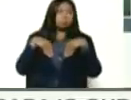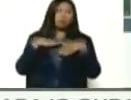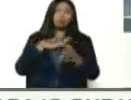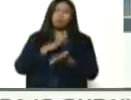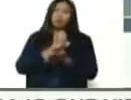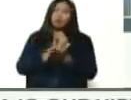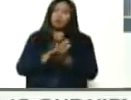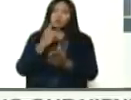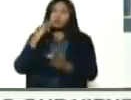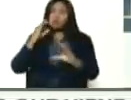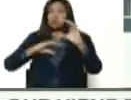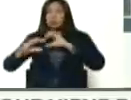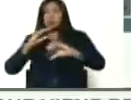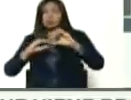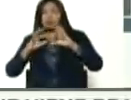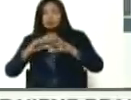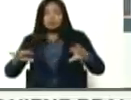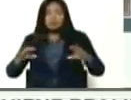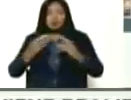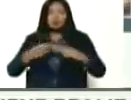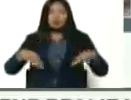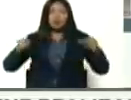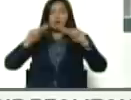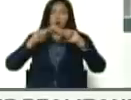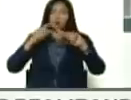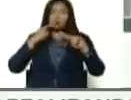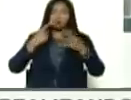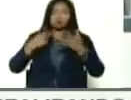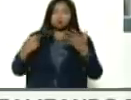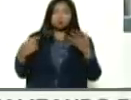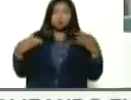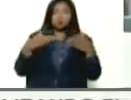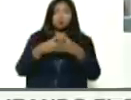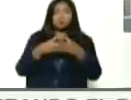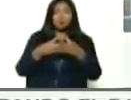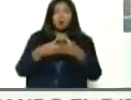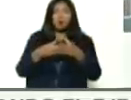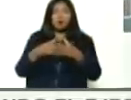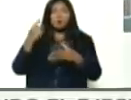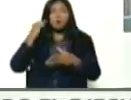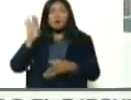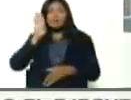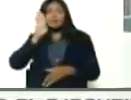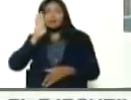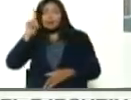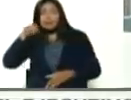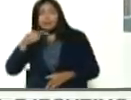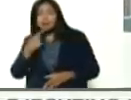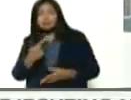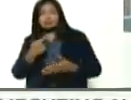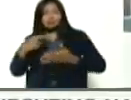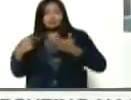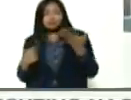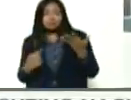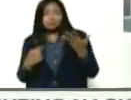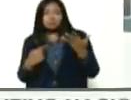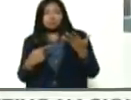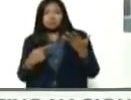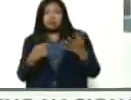veo los comunicados el secretario general de la onu de la alta comisionada bachelet comunicados tibios